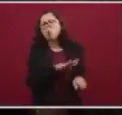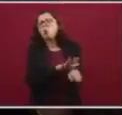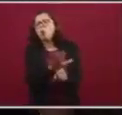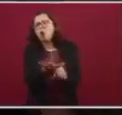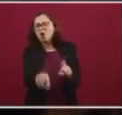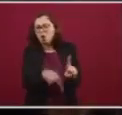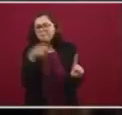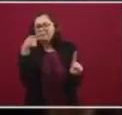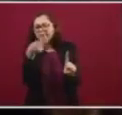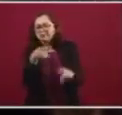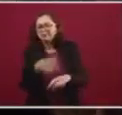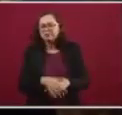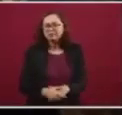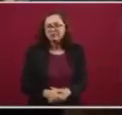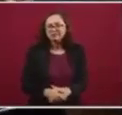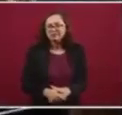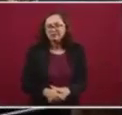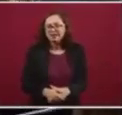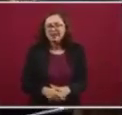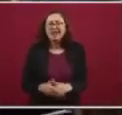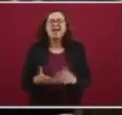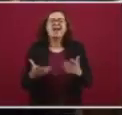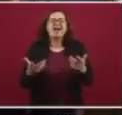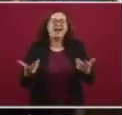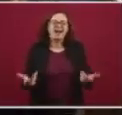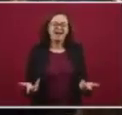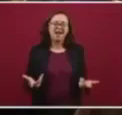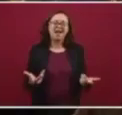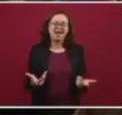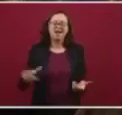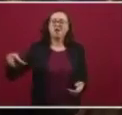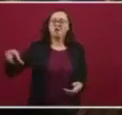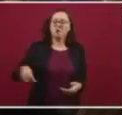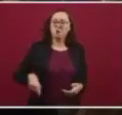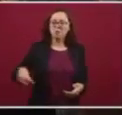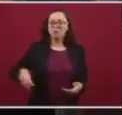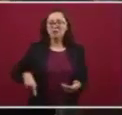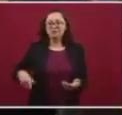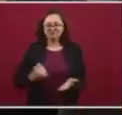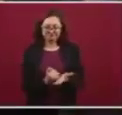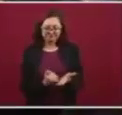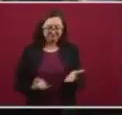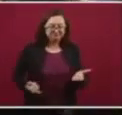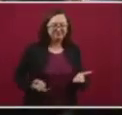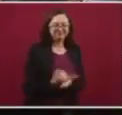Porque se decidió apoyar al productor